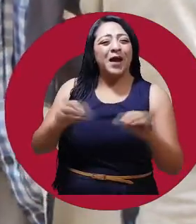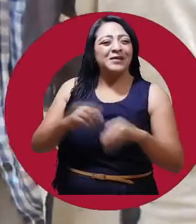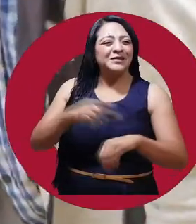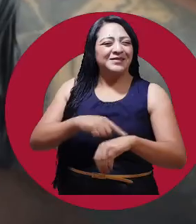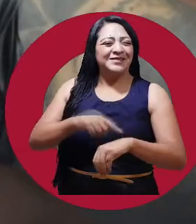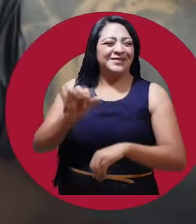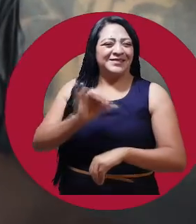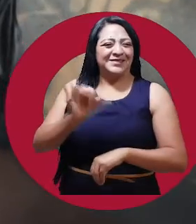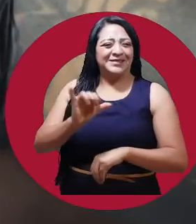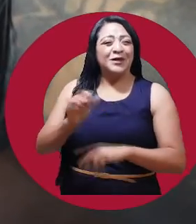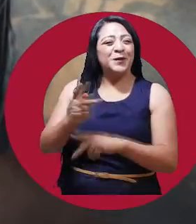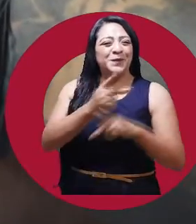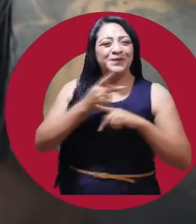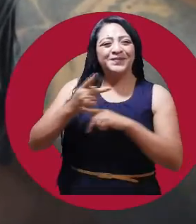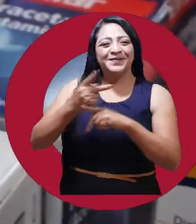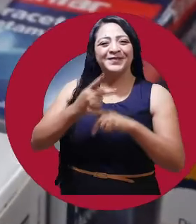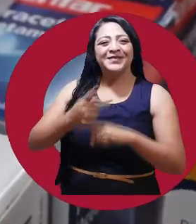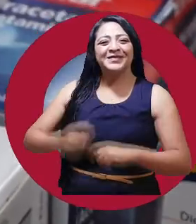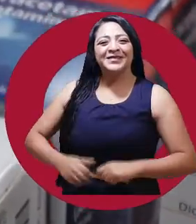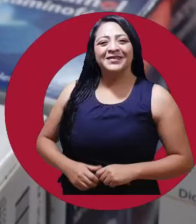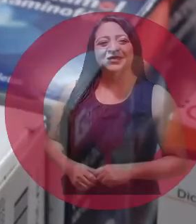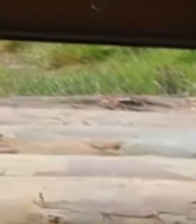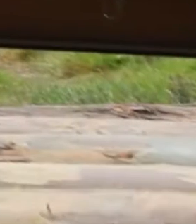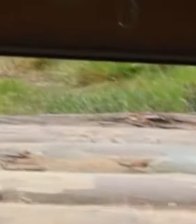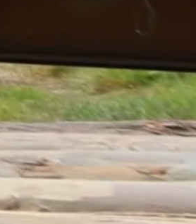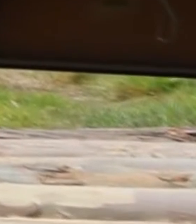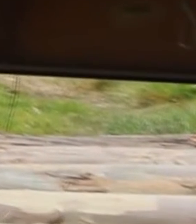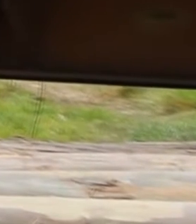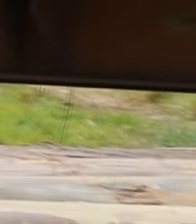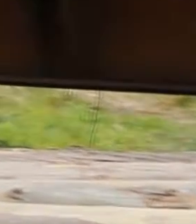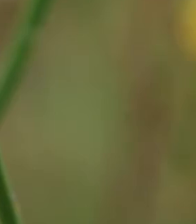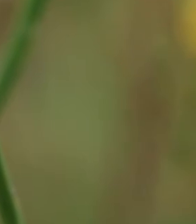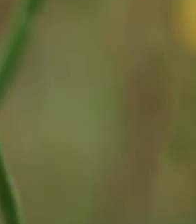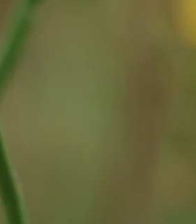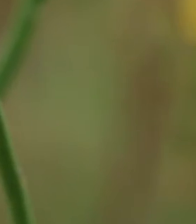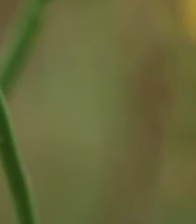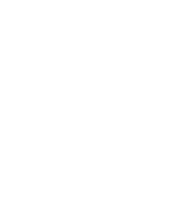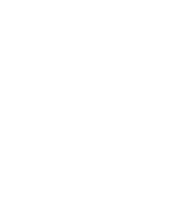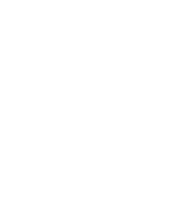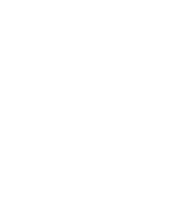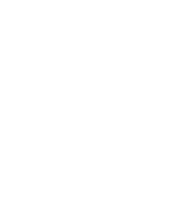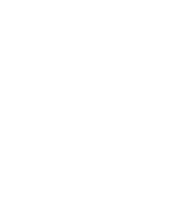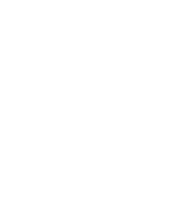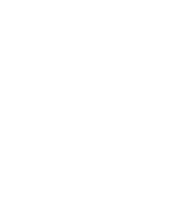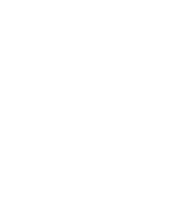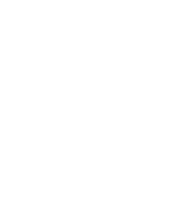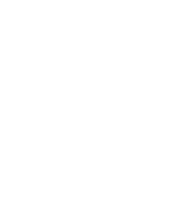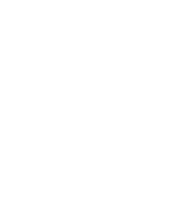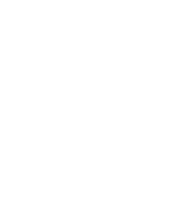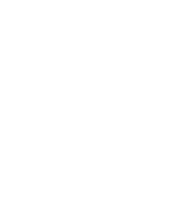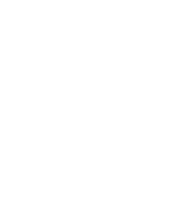la misma hora de hoy. Cuídense. Kaibillaita, Uyashkamanda y Upaychanchi. Kayakaman. Kayakaman.